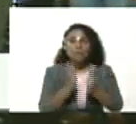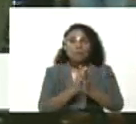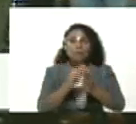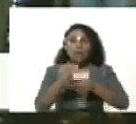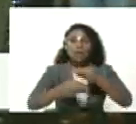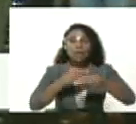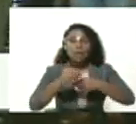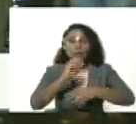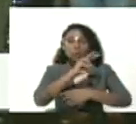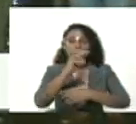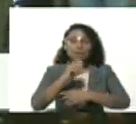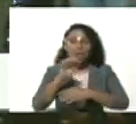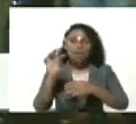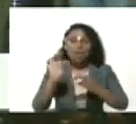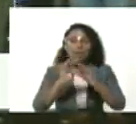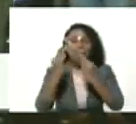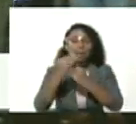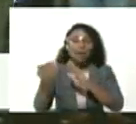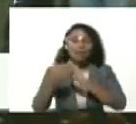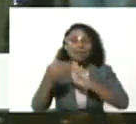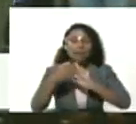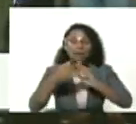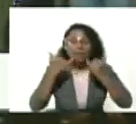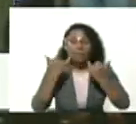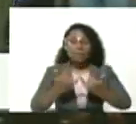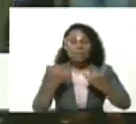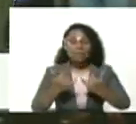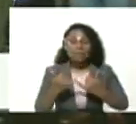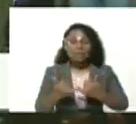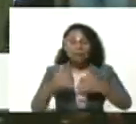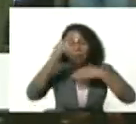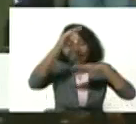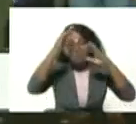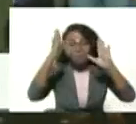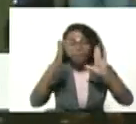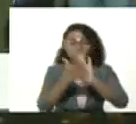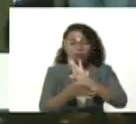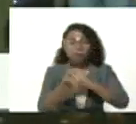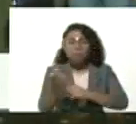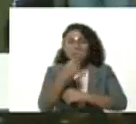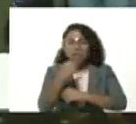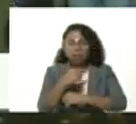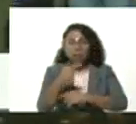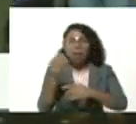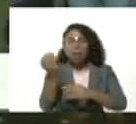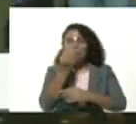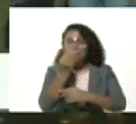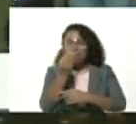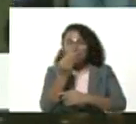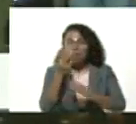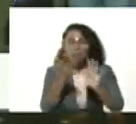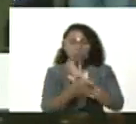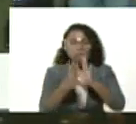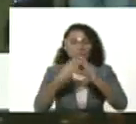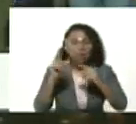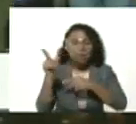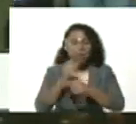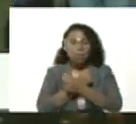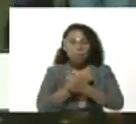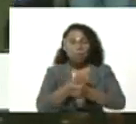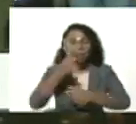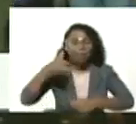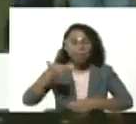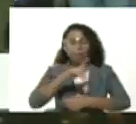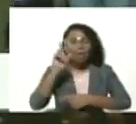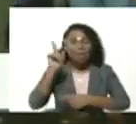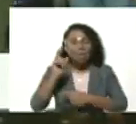más de 200 familias afectadas, pero desde ya están siendo atendidas con medicina, con alimentación y sobre todo con ese amor de pueblo, ese